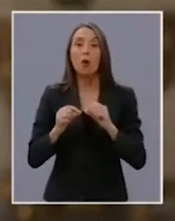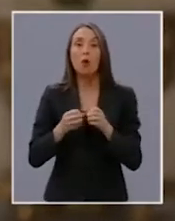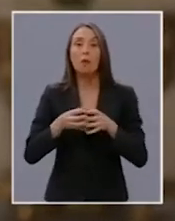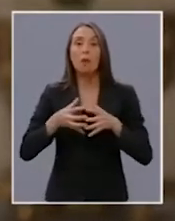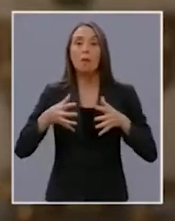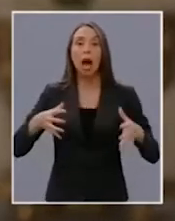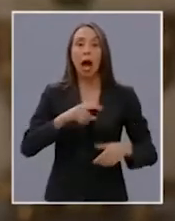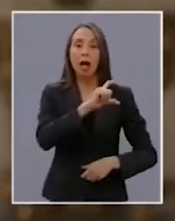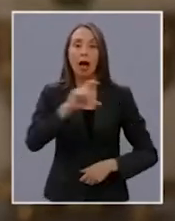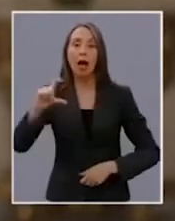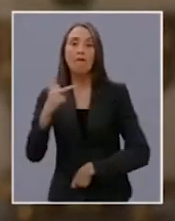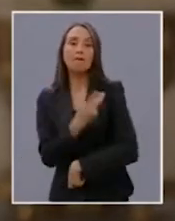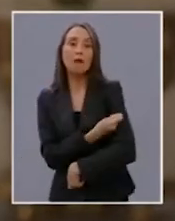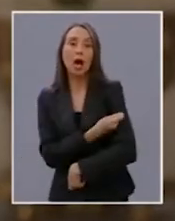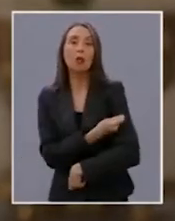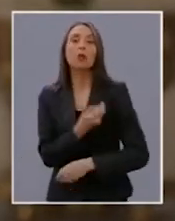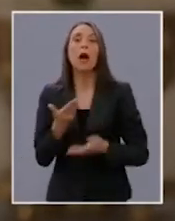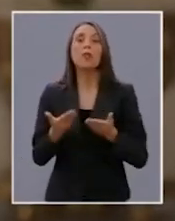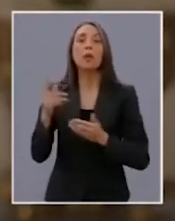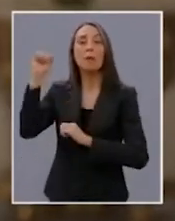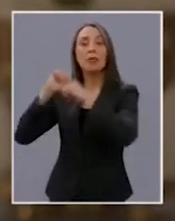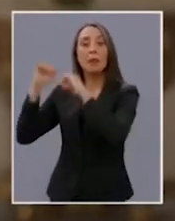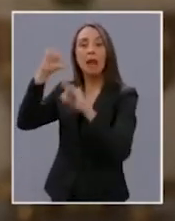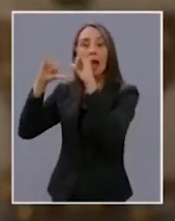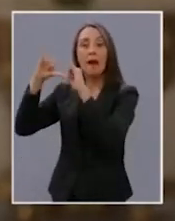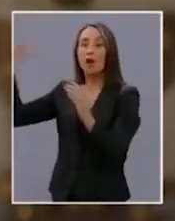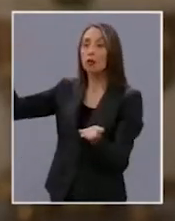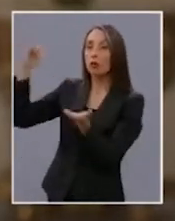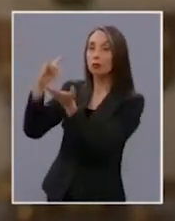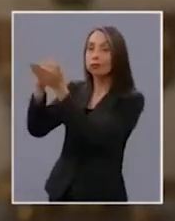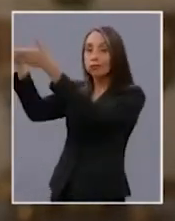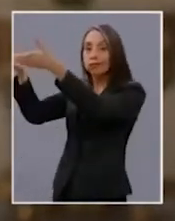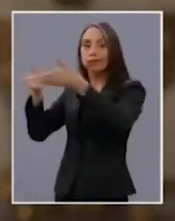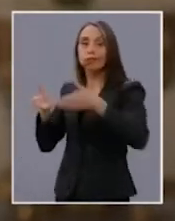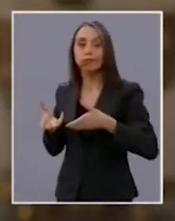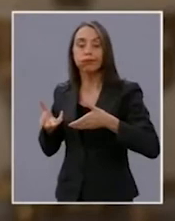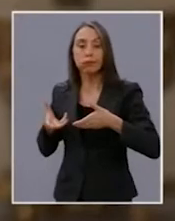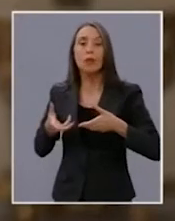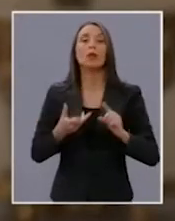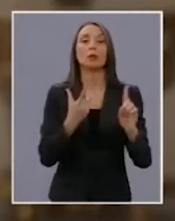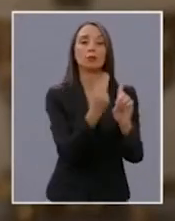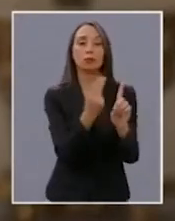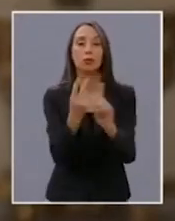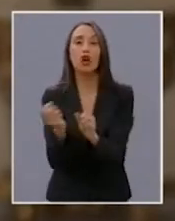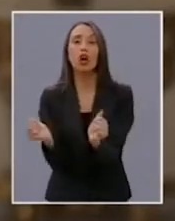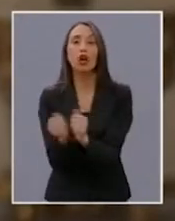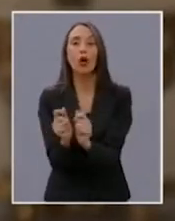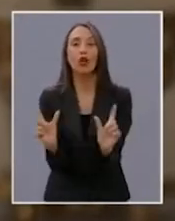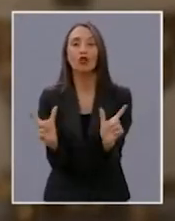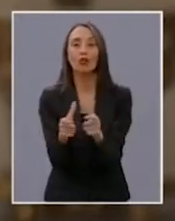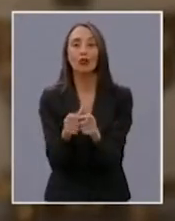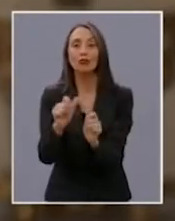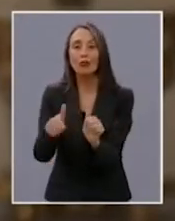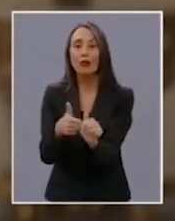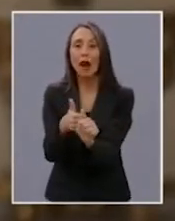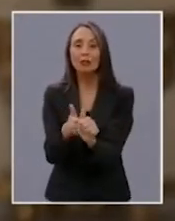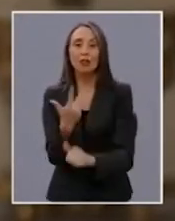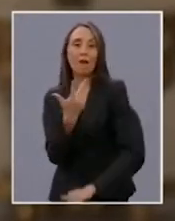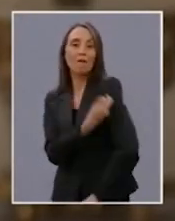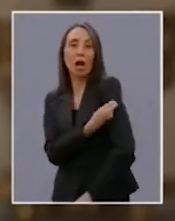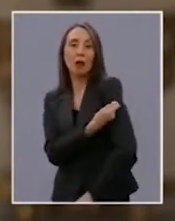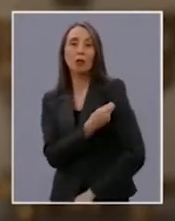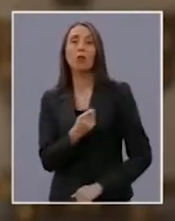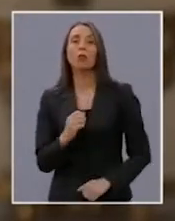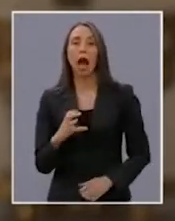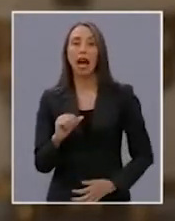gradualmente según la capacidad de entrega de los laboratorios. En conjunto con el Consejo Asesor de Vacunas e Inmunización,